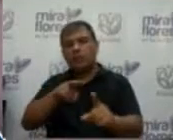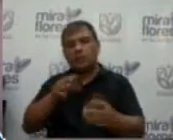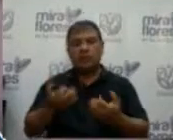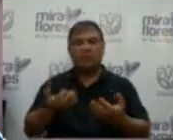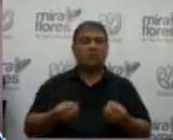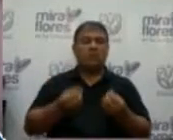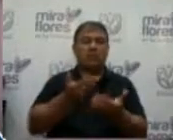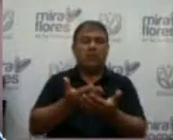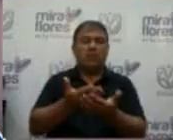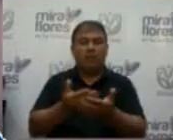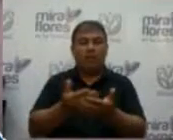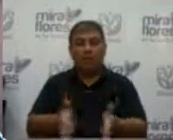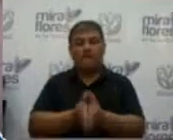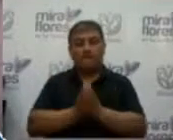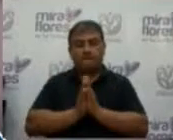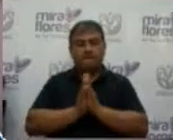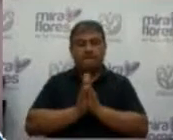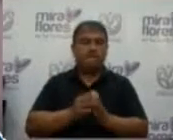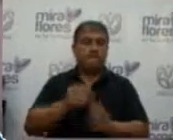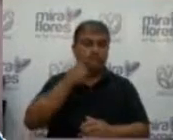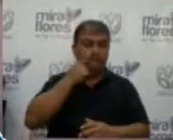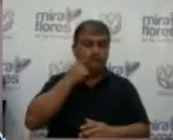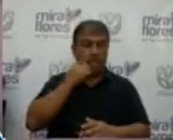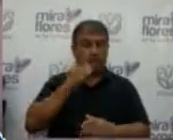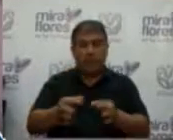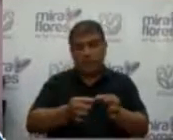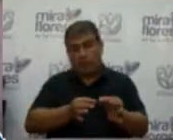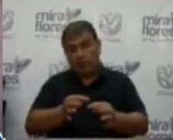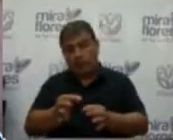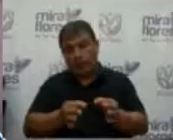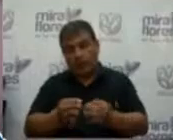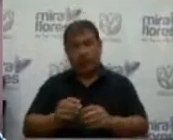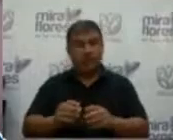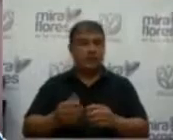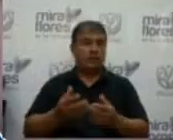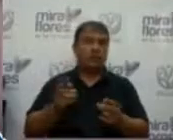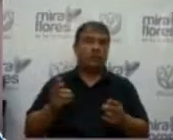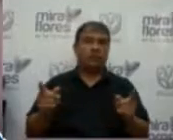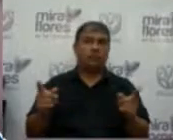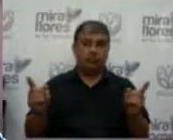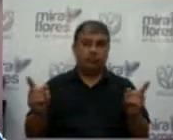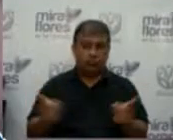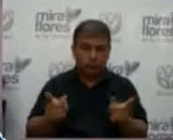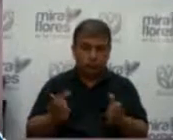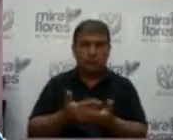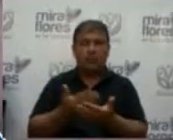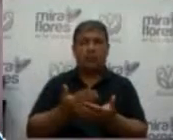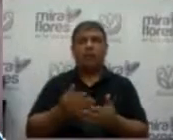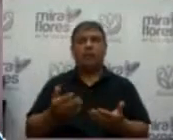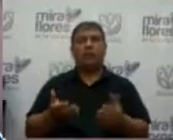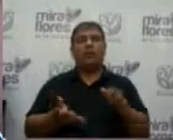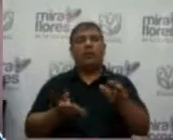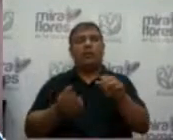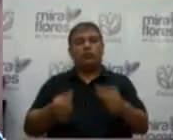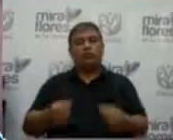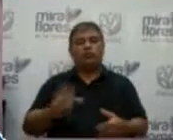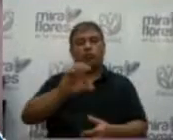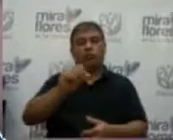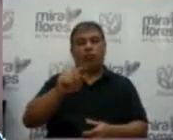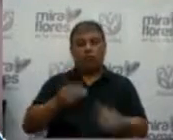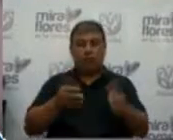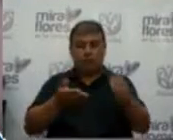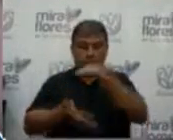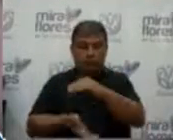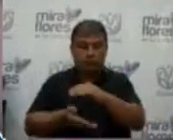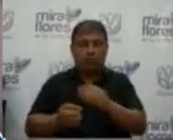voy a pedir también al señor Yerena que nos pueda explicar a grandes rasgos el funcionamiento de los contenedores y cómo se